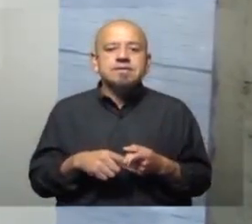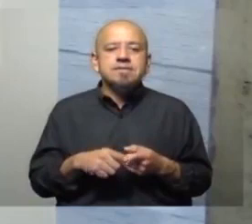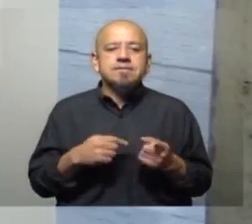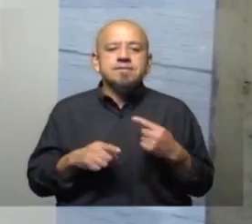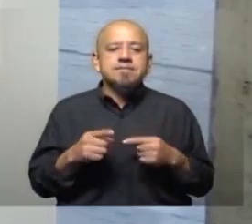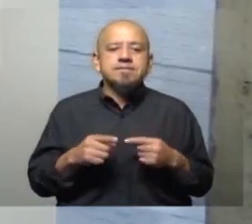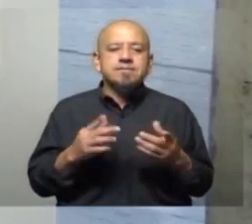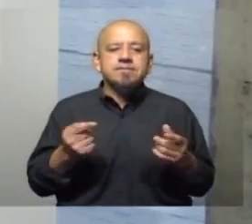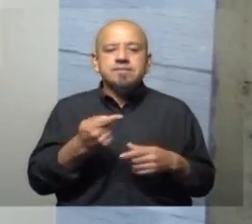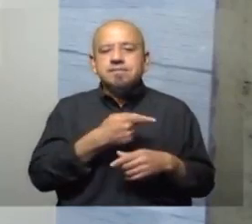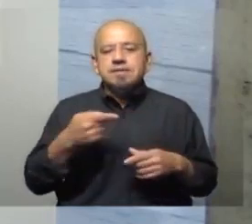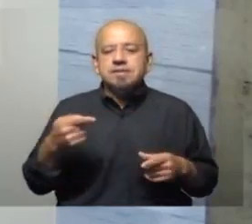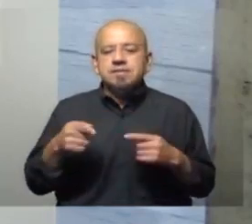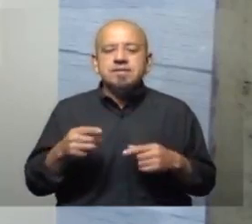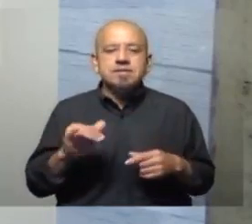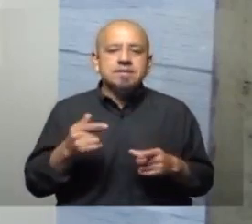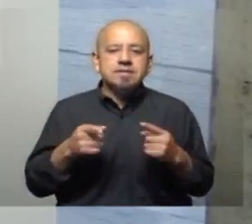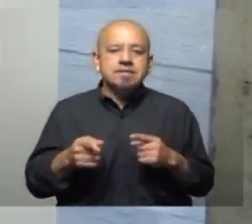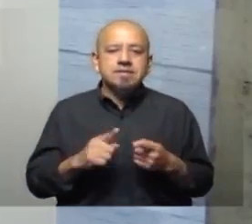una semana increíble